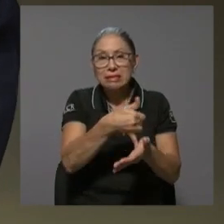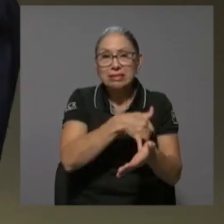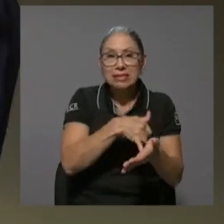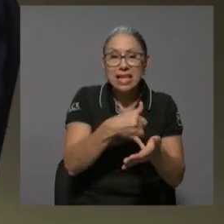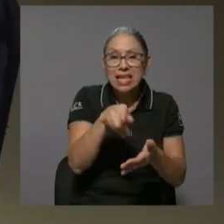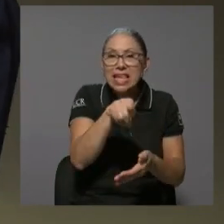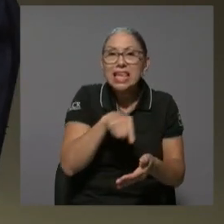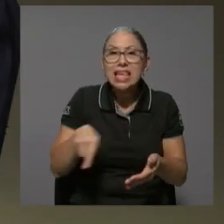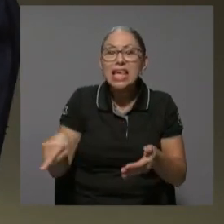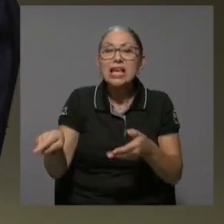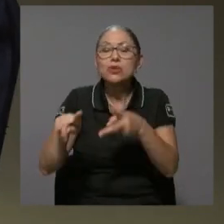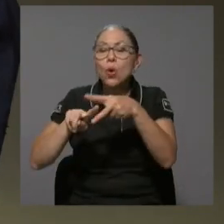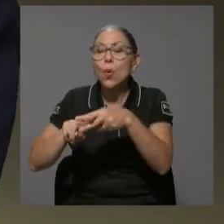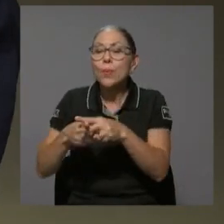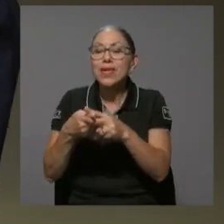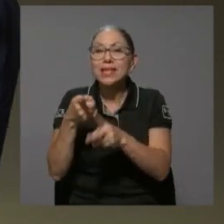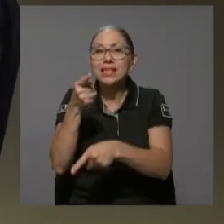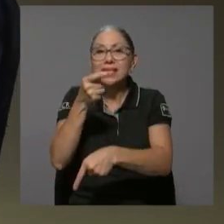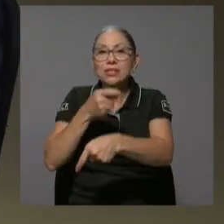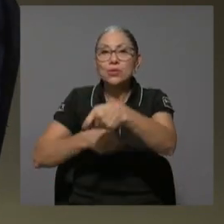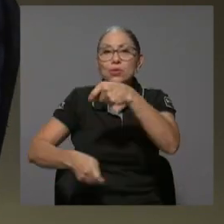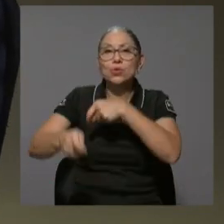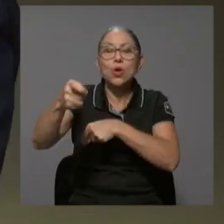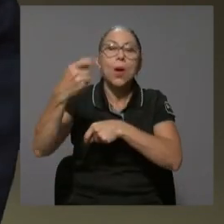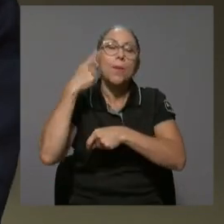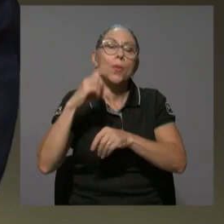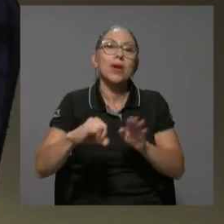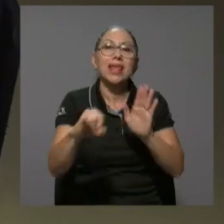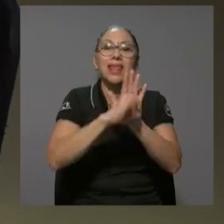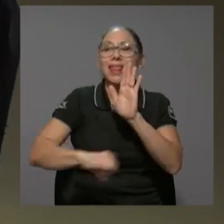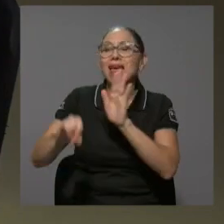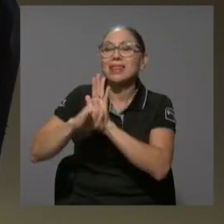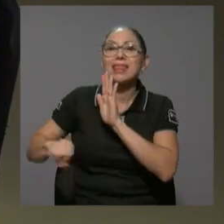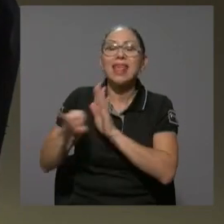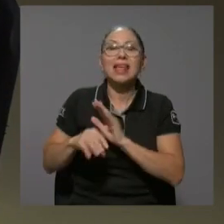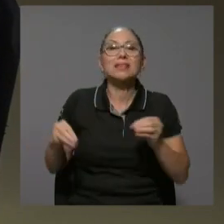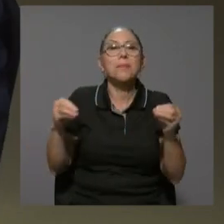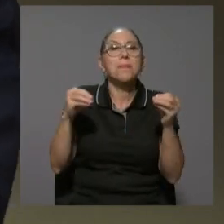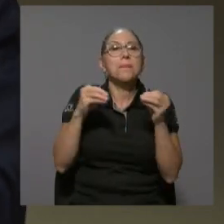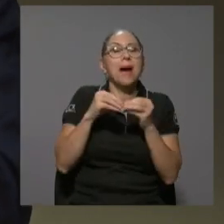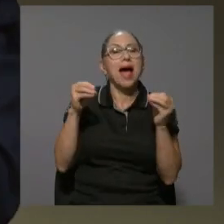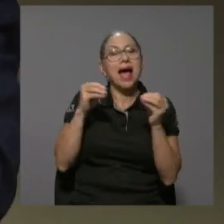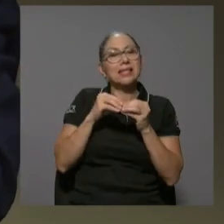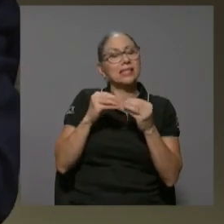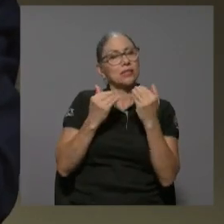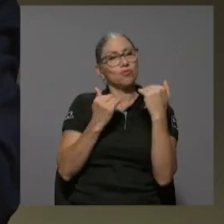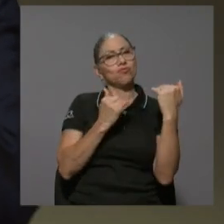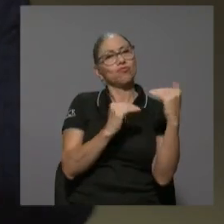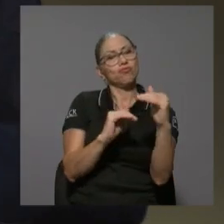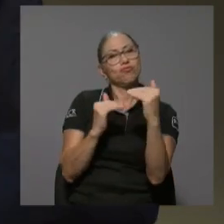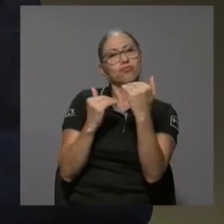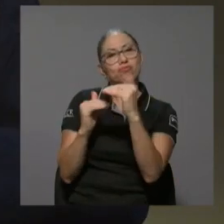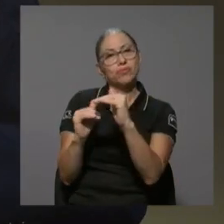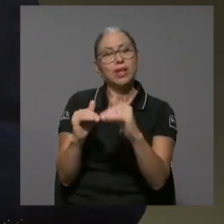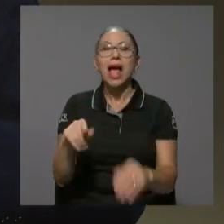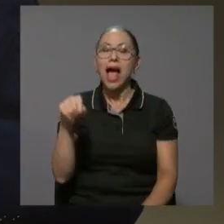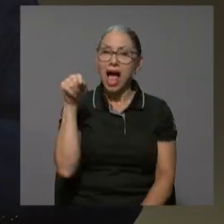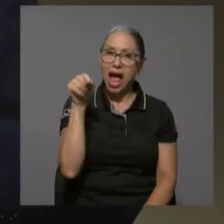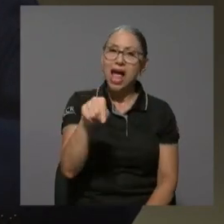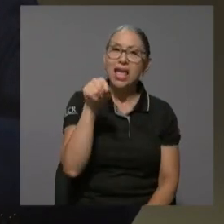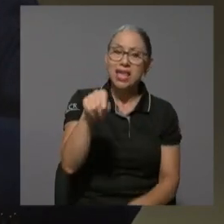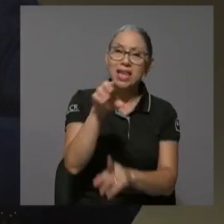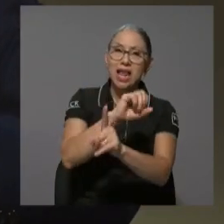mucho más parroquiales, más feudales, más reducidas, ahí la sociedad tiende